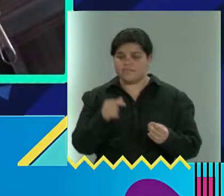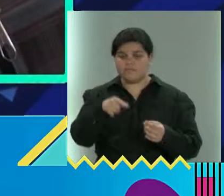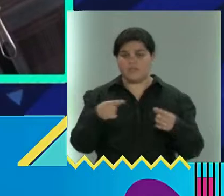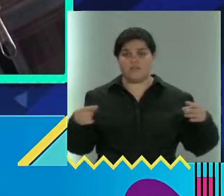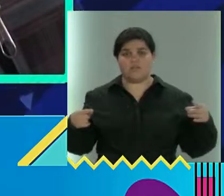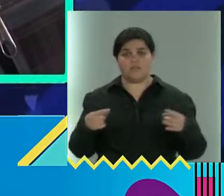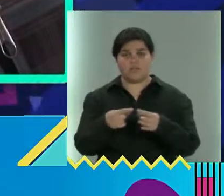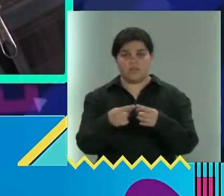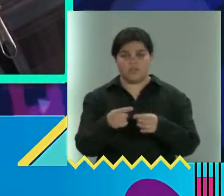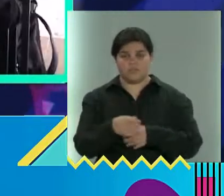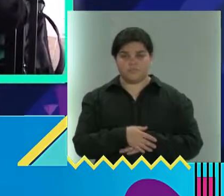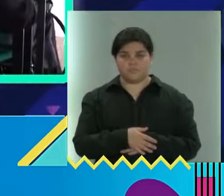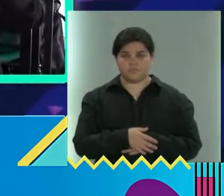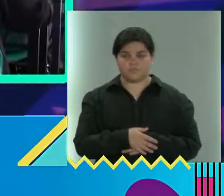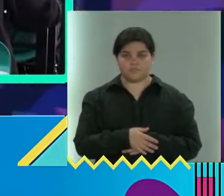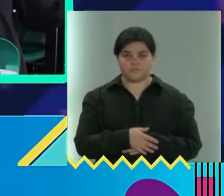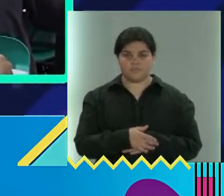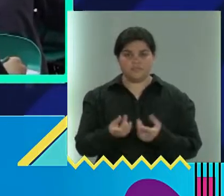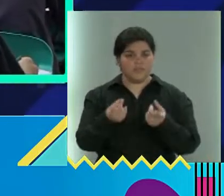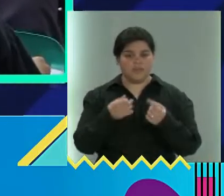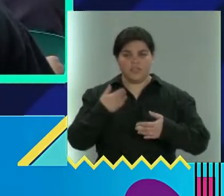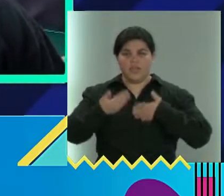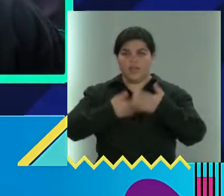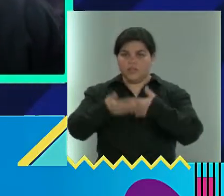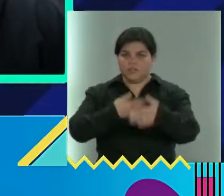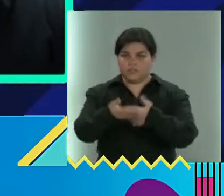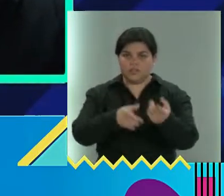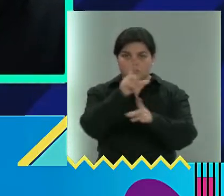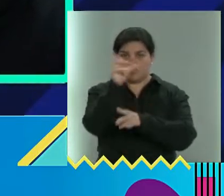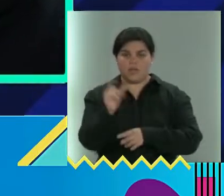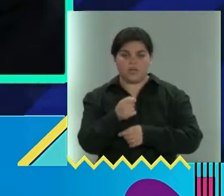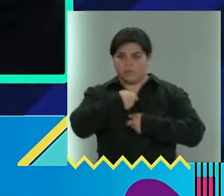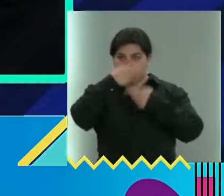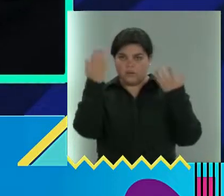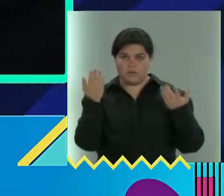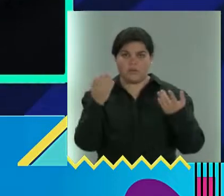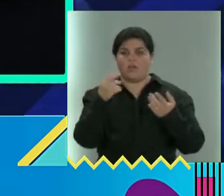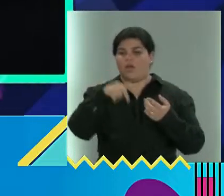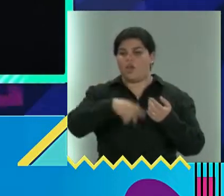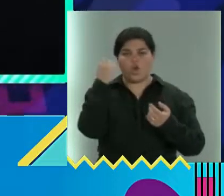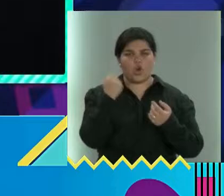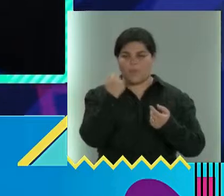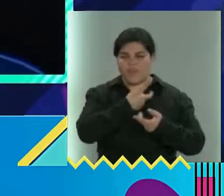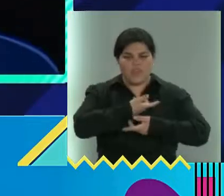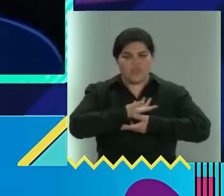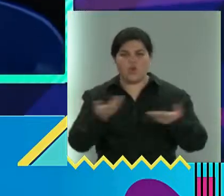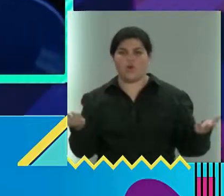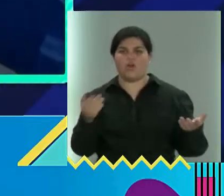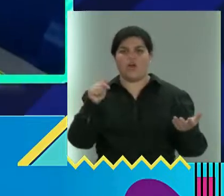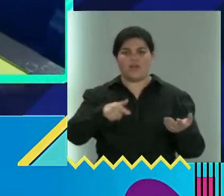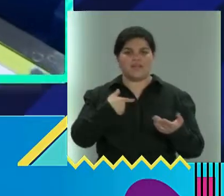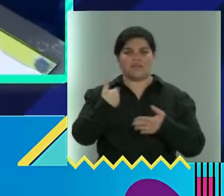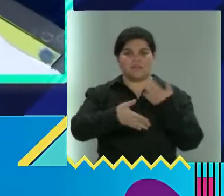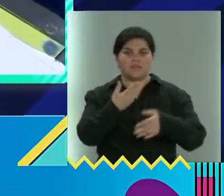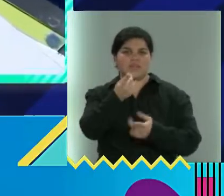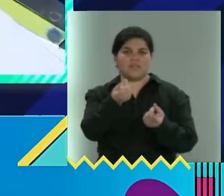objetivos para desarrollar, digamos, en cuanto a cualquier país, en cuanto a cualquier economía, que es fundamental como